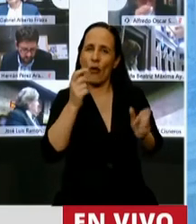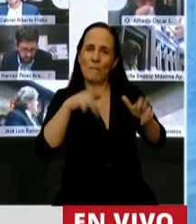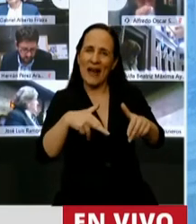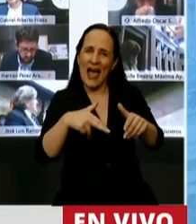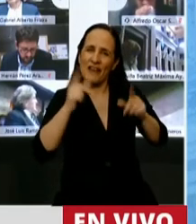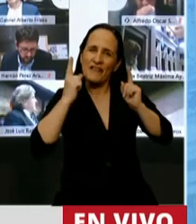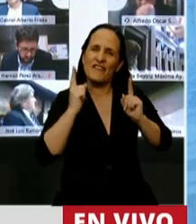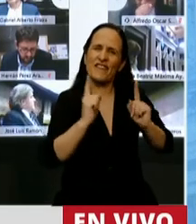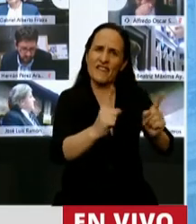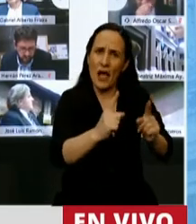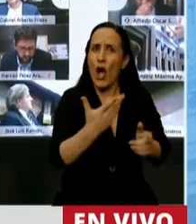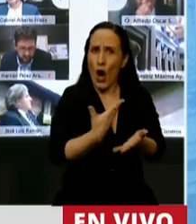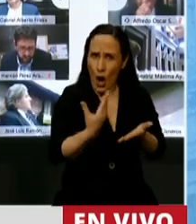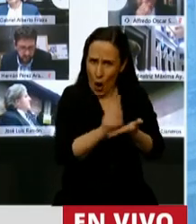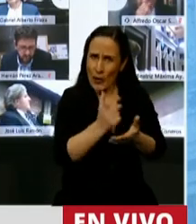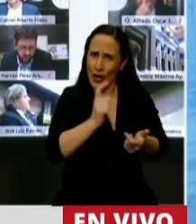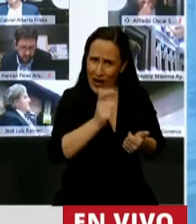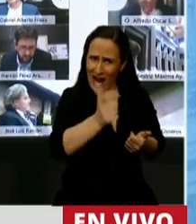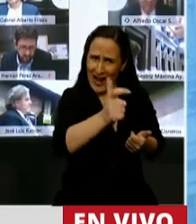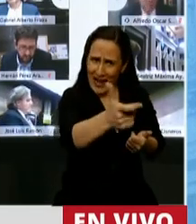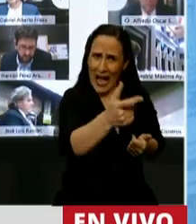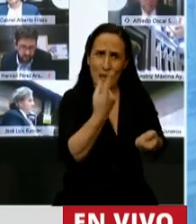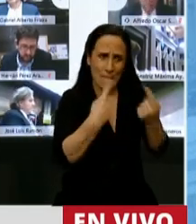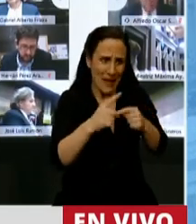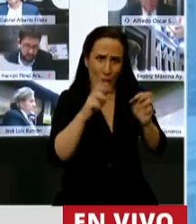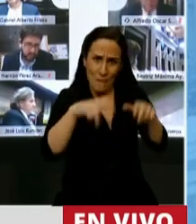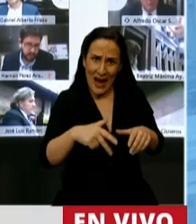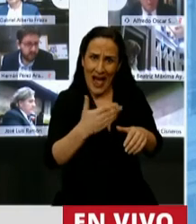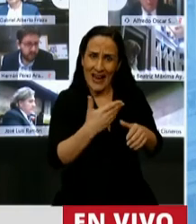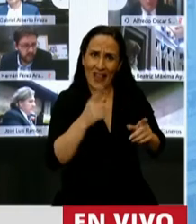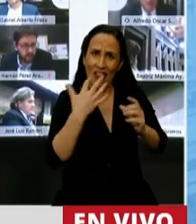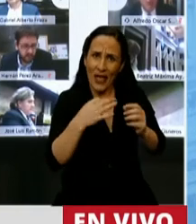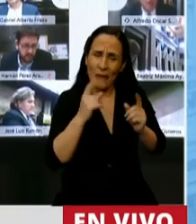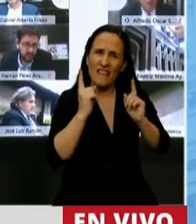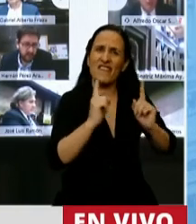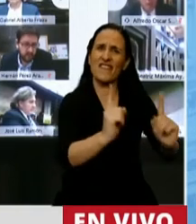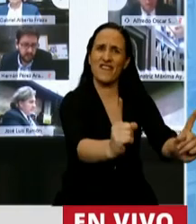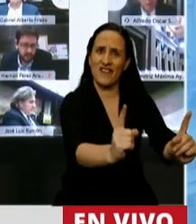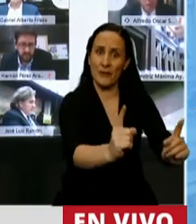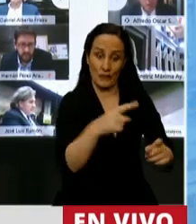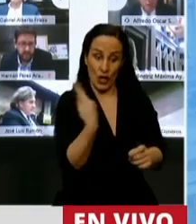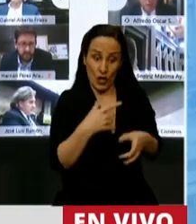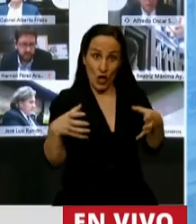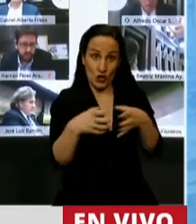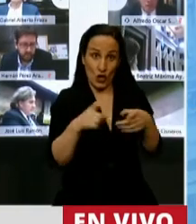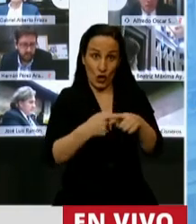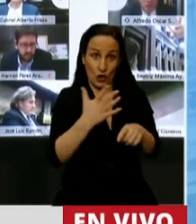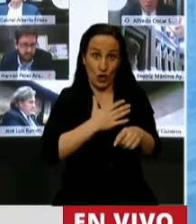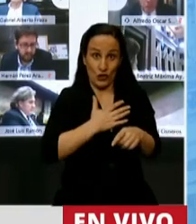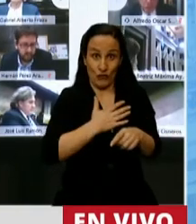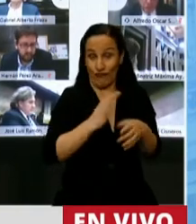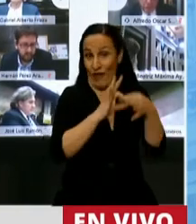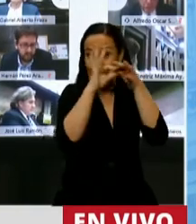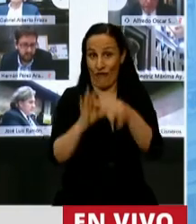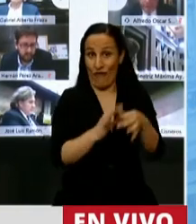continuidad aunque sea en la alternancia propia de la democracia. Y en ese sentido nosotros como fuerza, como conglomerado federal que